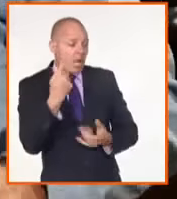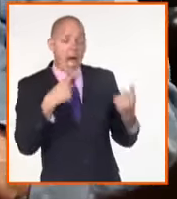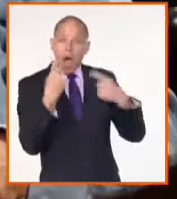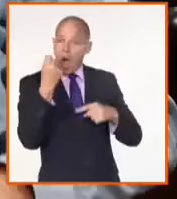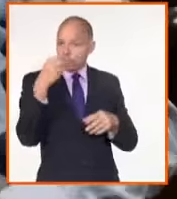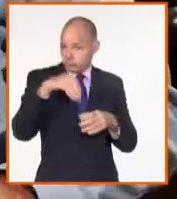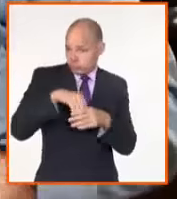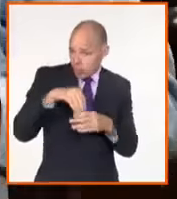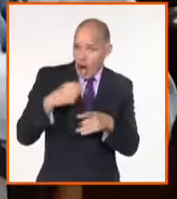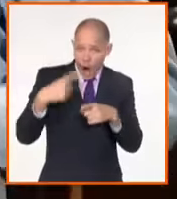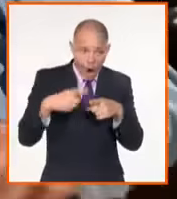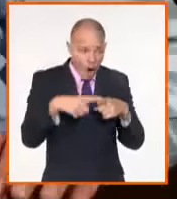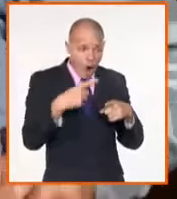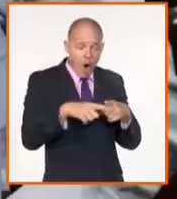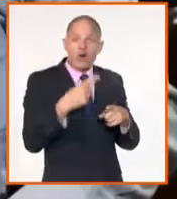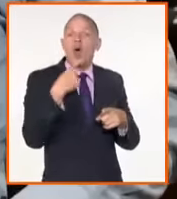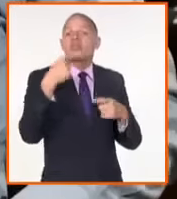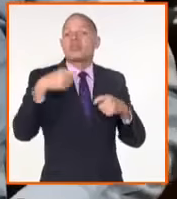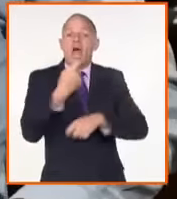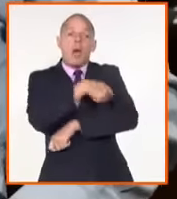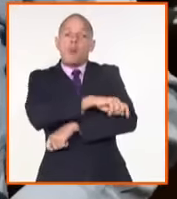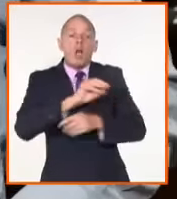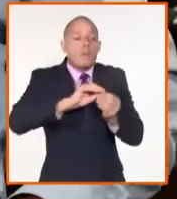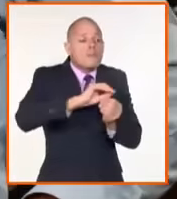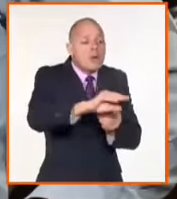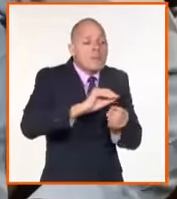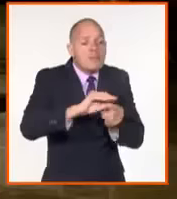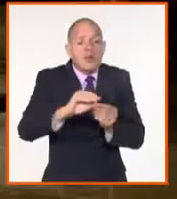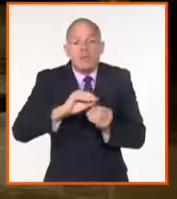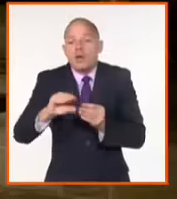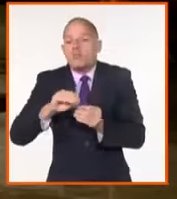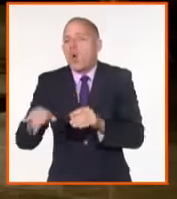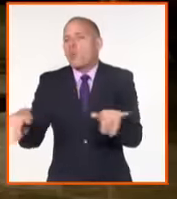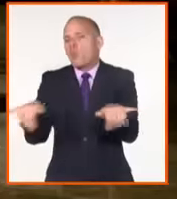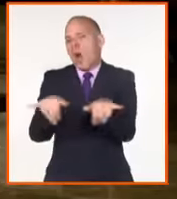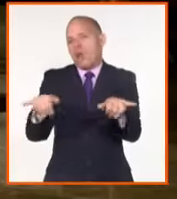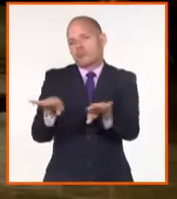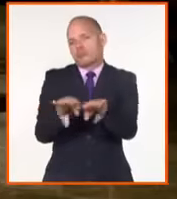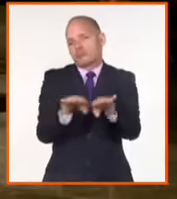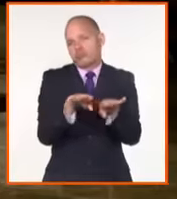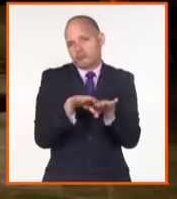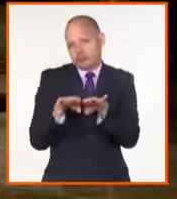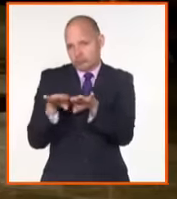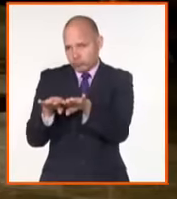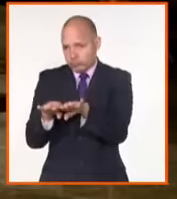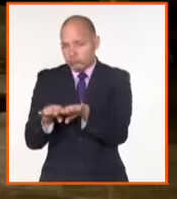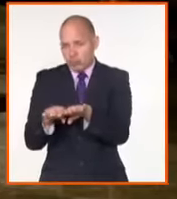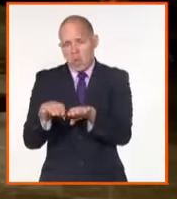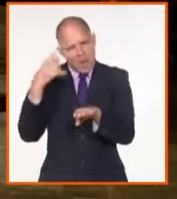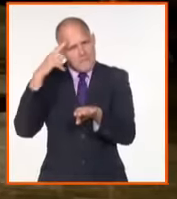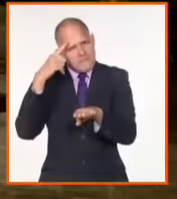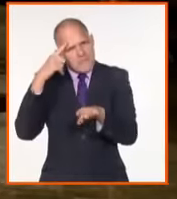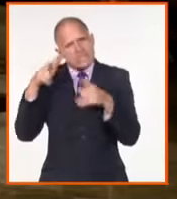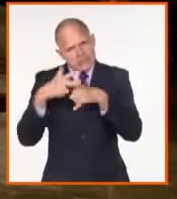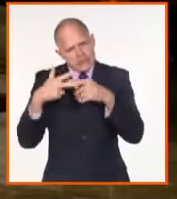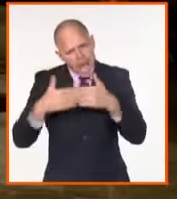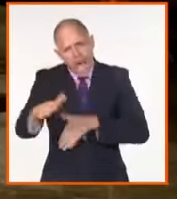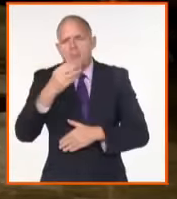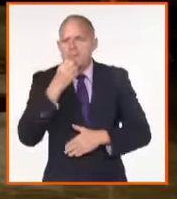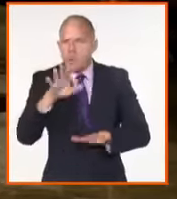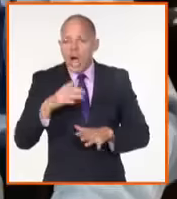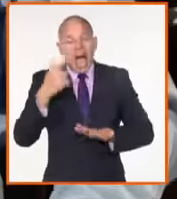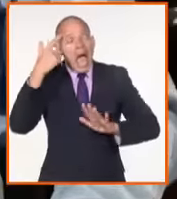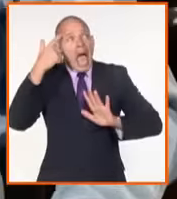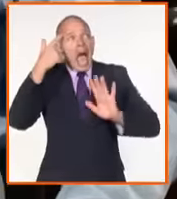posible, manteniendo la unidad. Así vamos a salir adelante. Y si hay salida, y si vamos a salir, yo tengo esa convicción. Ahora, que va a